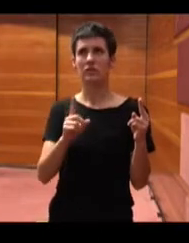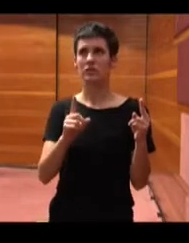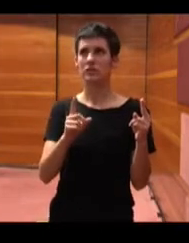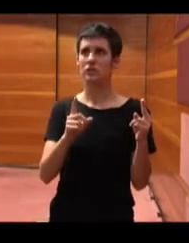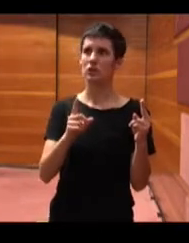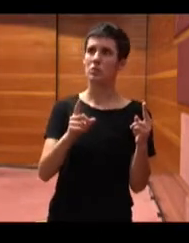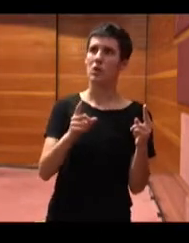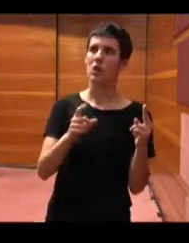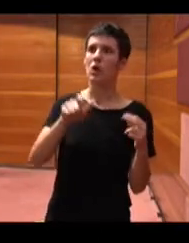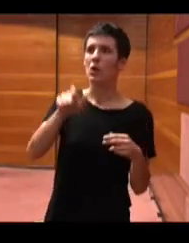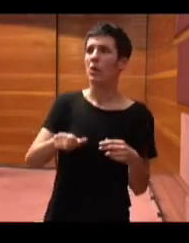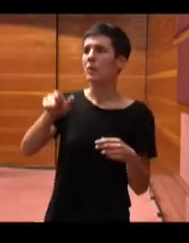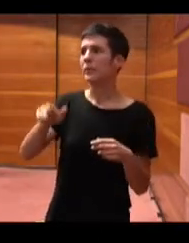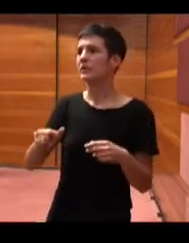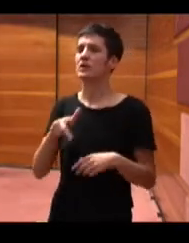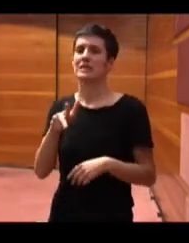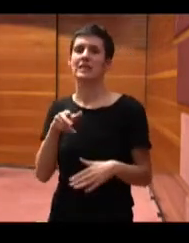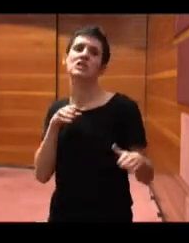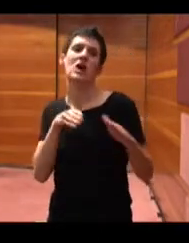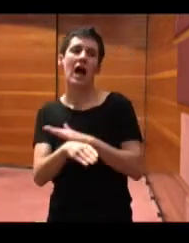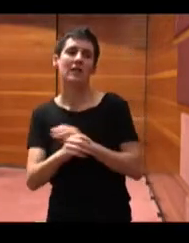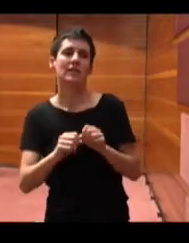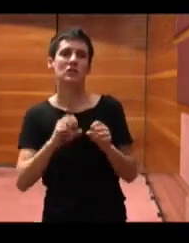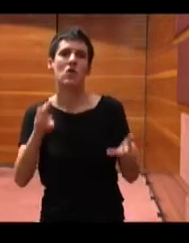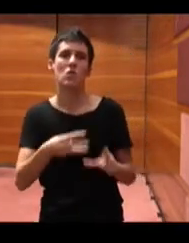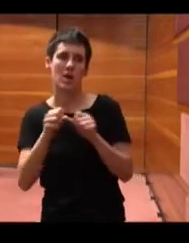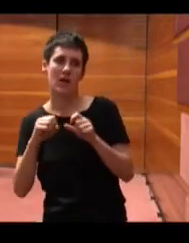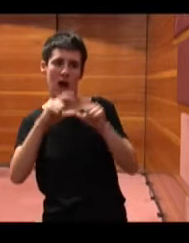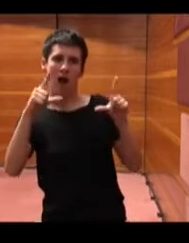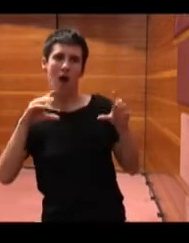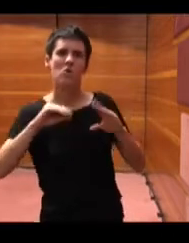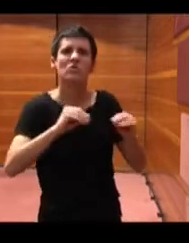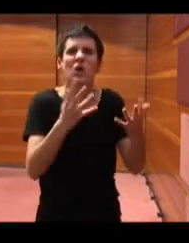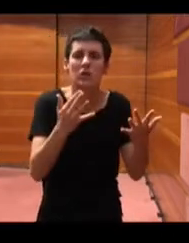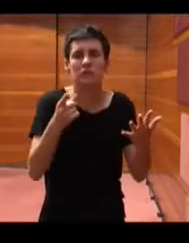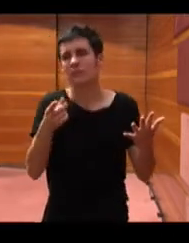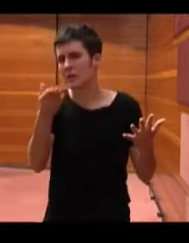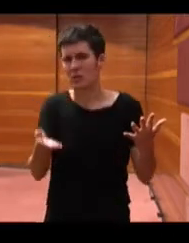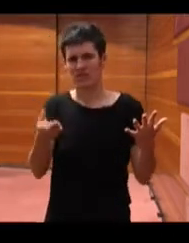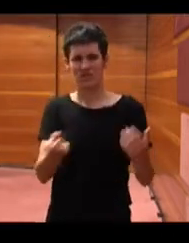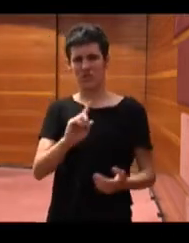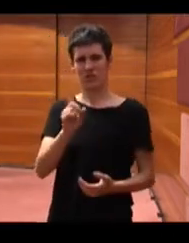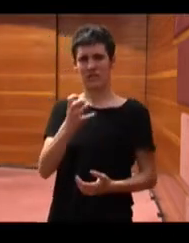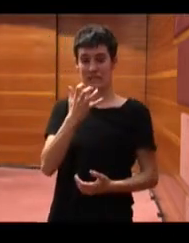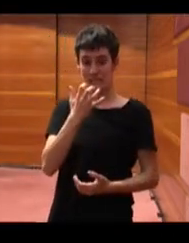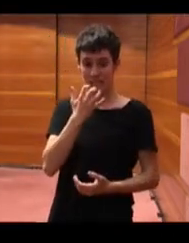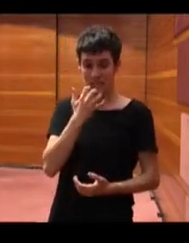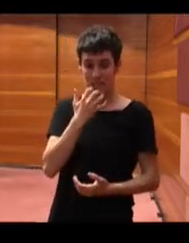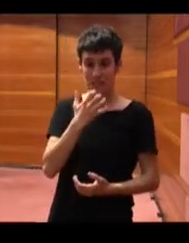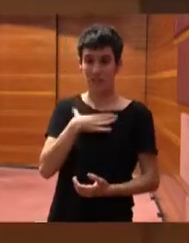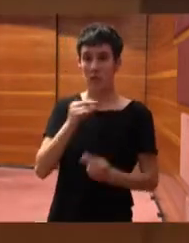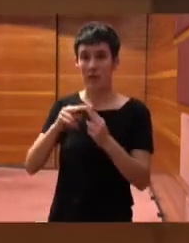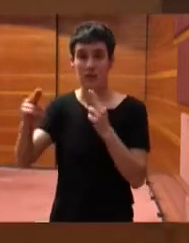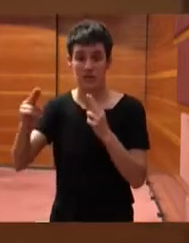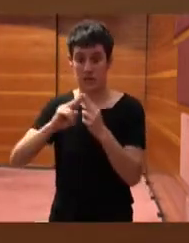cuánta gente ha ejercido el derecho de acceso a través del mecanismo burocrático que hemos montado. Si te pueden responder sin usar ese